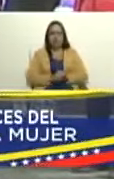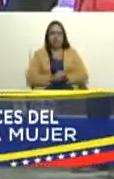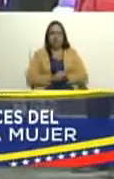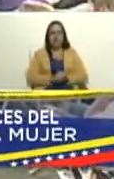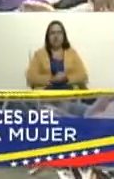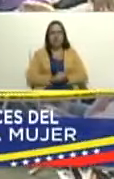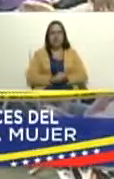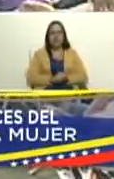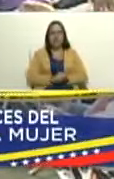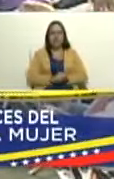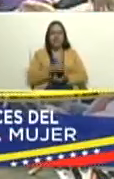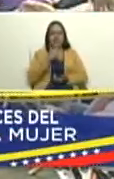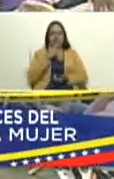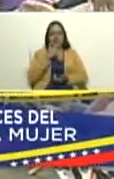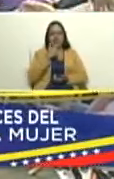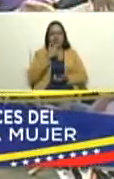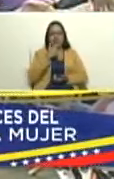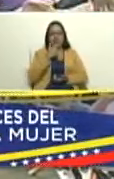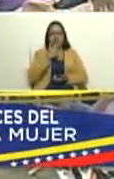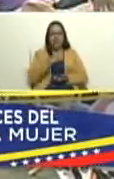Tortolaro, de Sicilia.